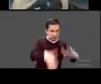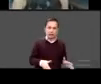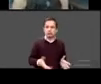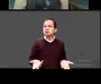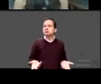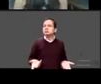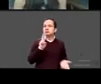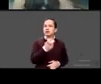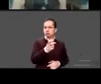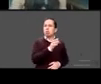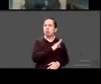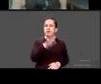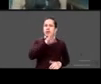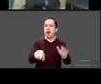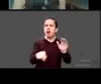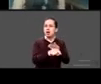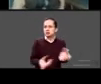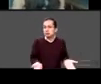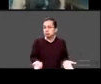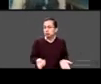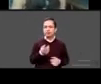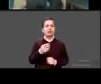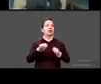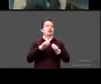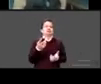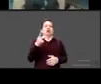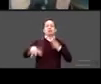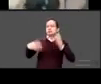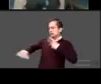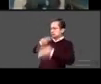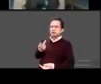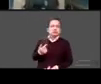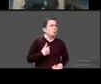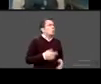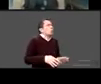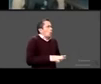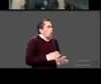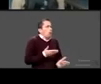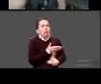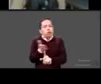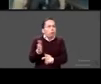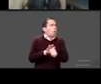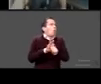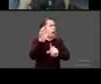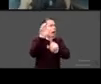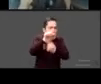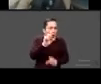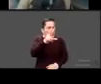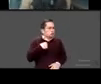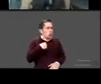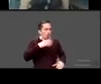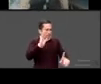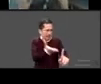puesto en algunos comentarios, pero entonces, ¿cómo? ¿A dónde voy? ¿Quién me dice entonces cómo hacer? Ok, ya sé que no la debo pegar, o por las razones que